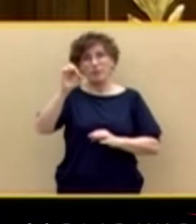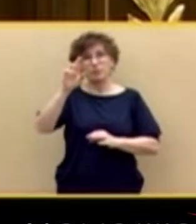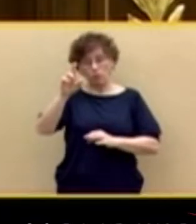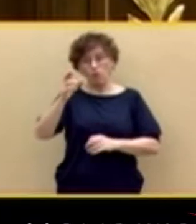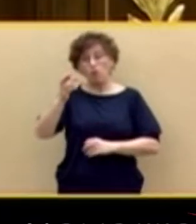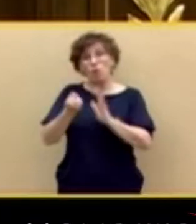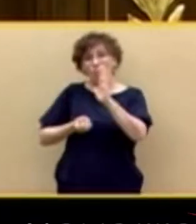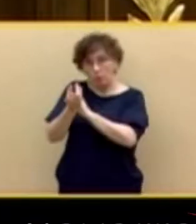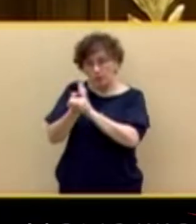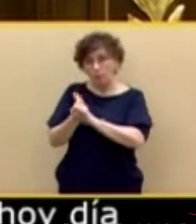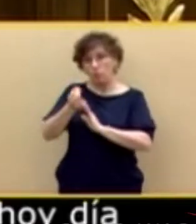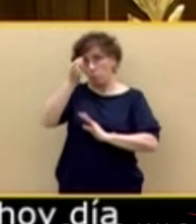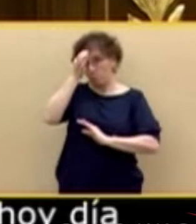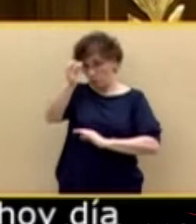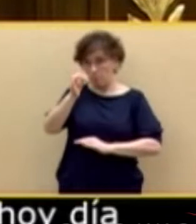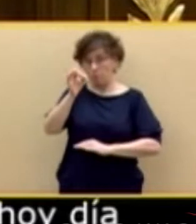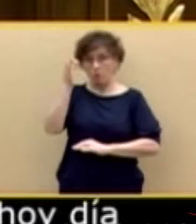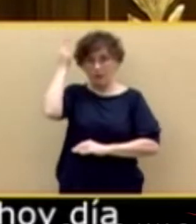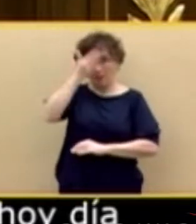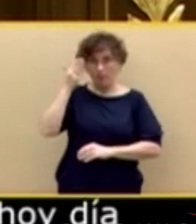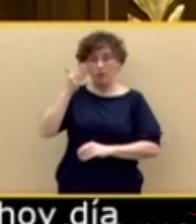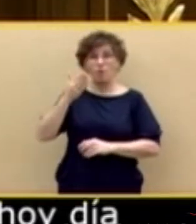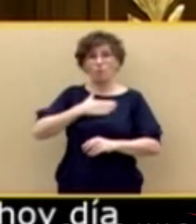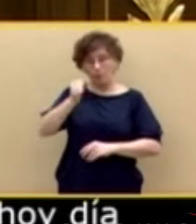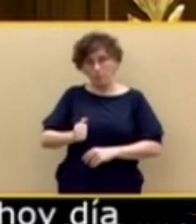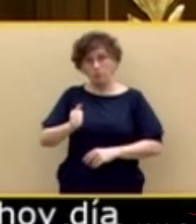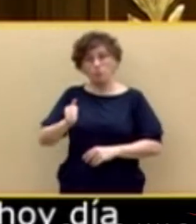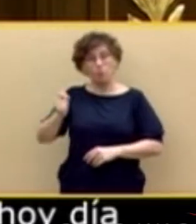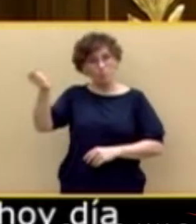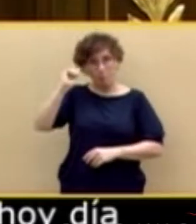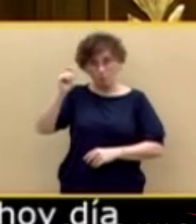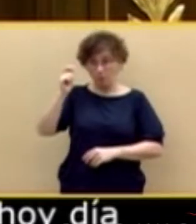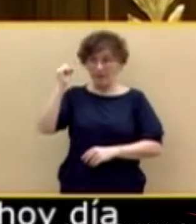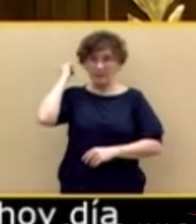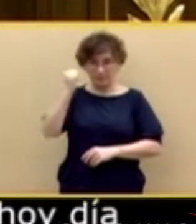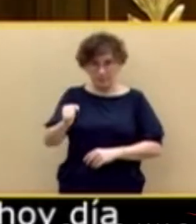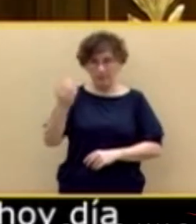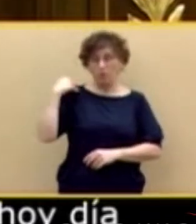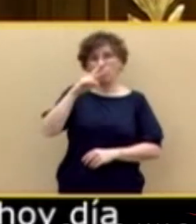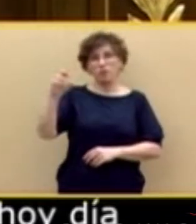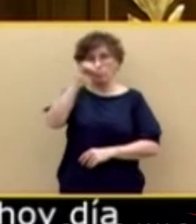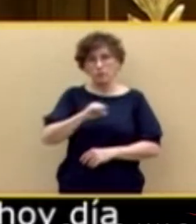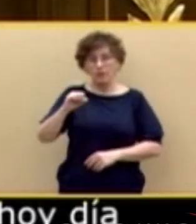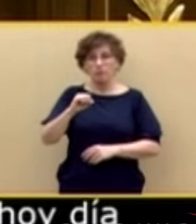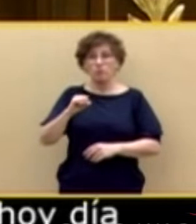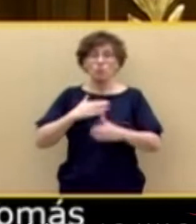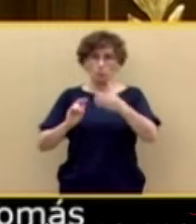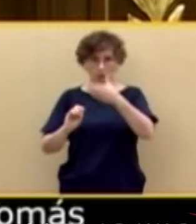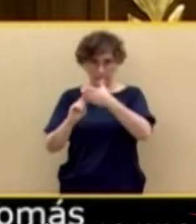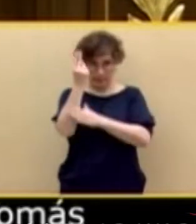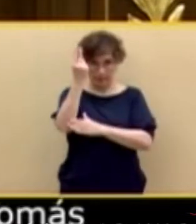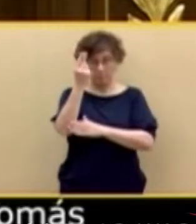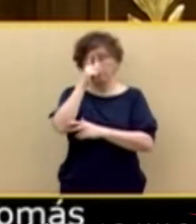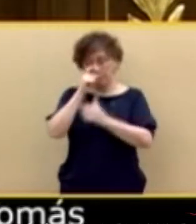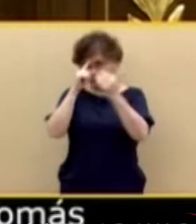Pamplona, que fue vilmente asesinado hace hoy 22 años por la banda terrorista ETA. Y aquí tengo que